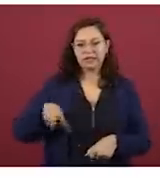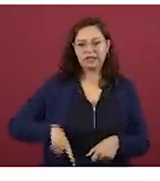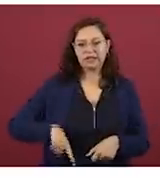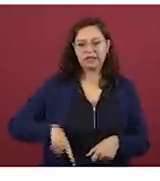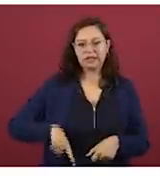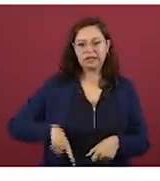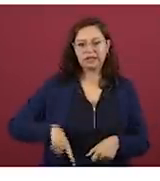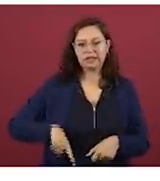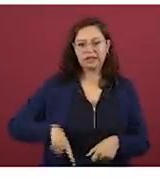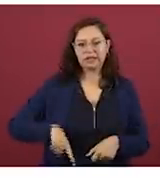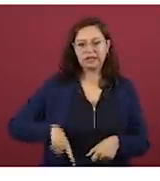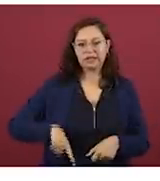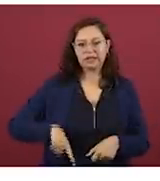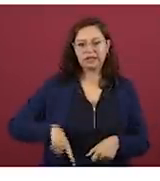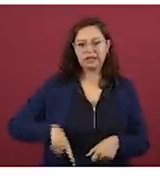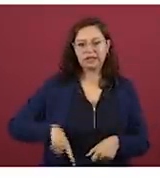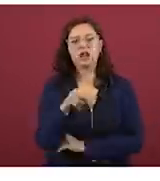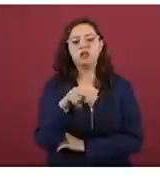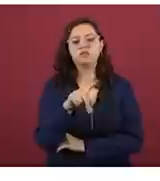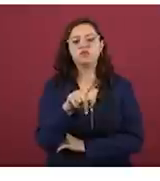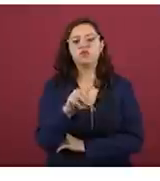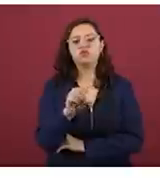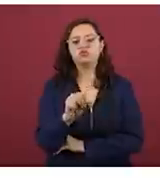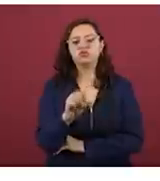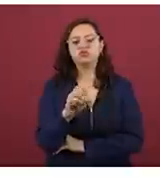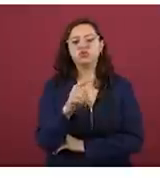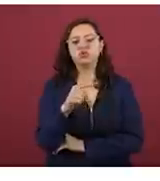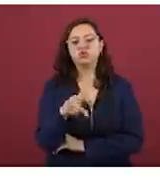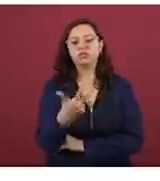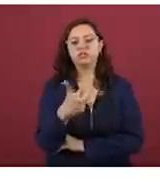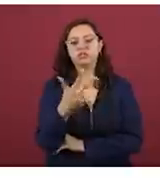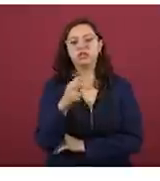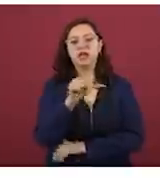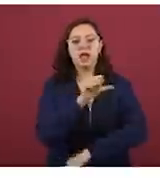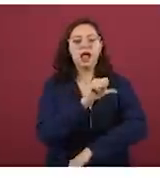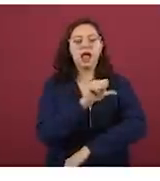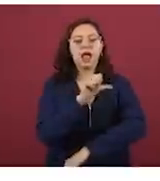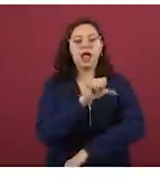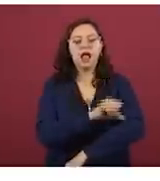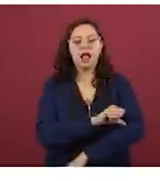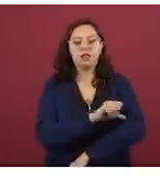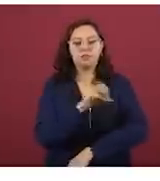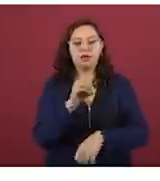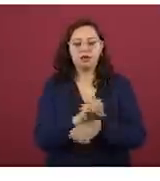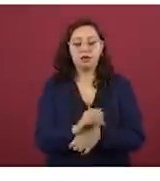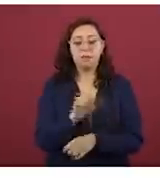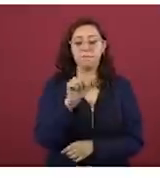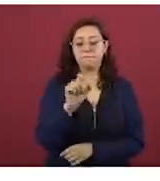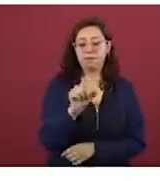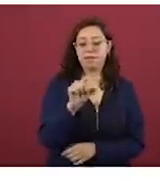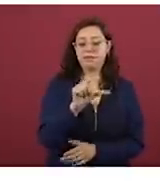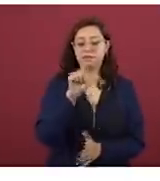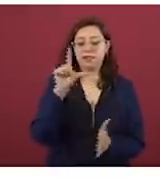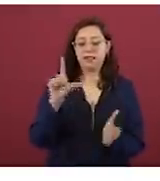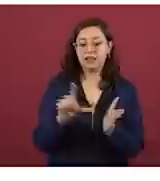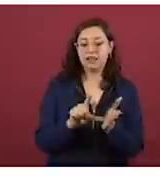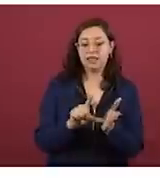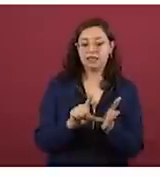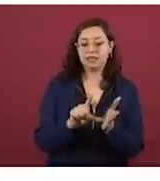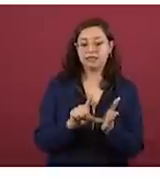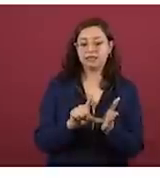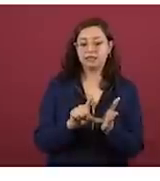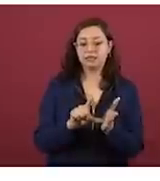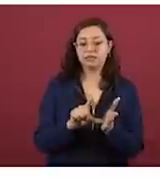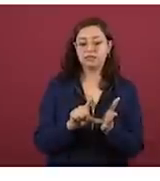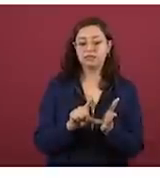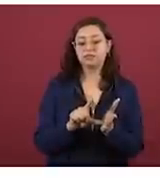13, en Álvaro Obregón, aquí en la Ciudad de México, y esta a cada 20 litros se embucha, se